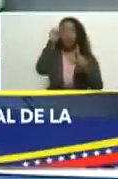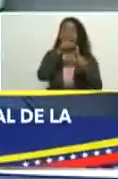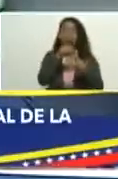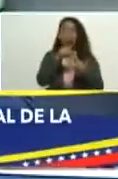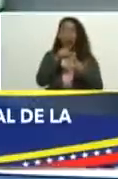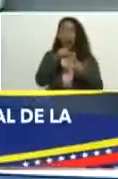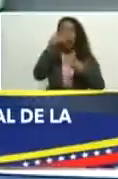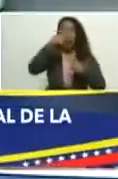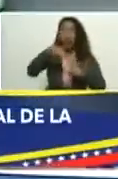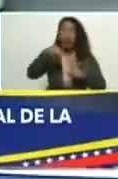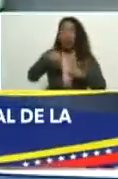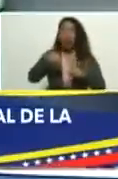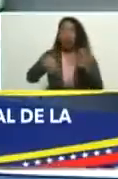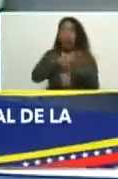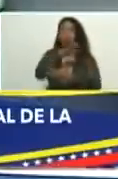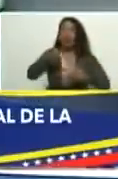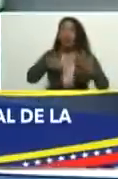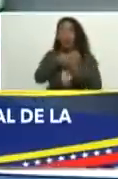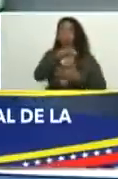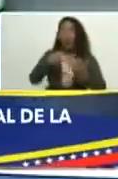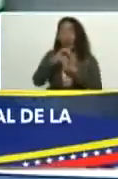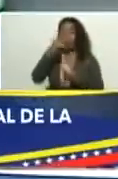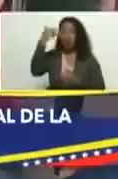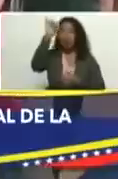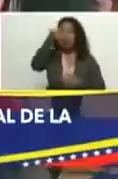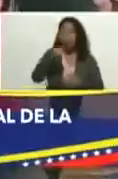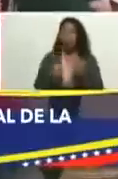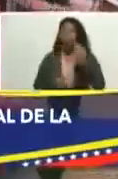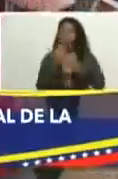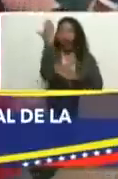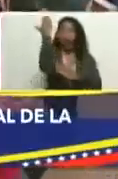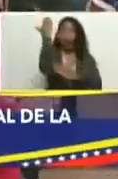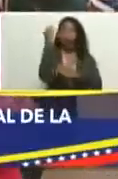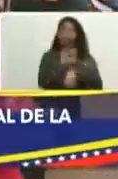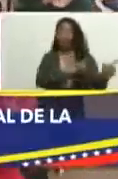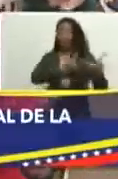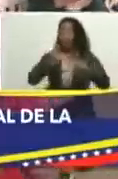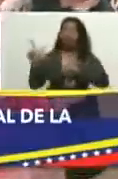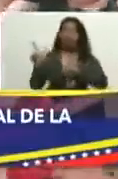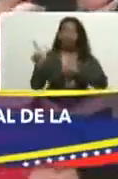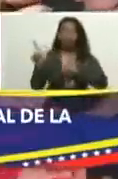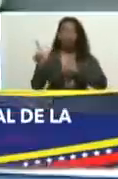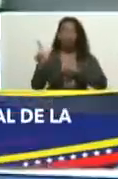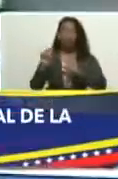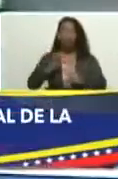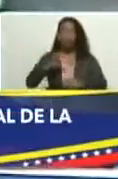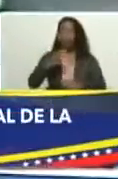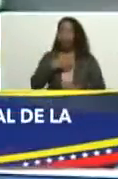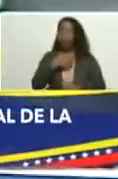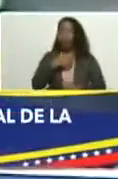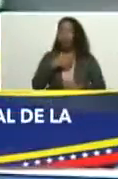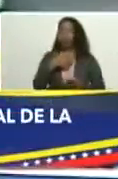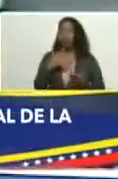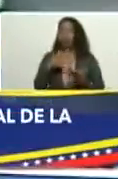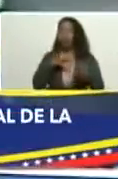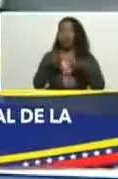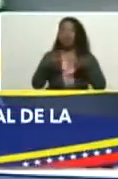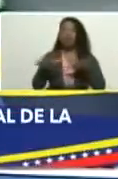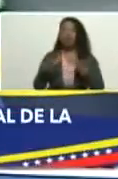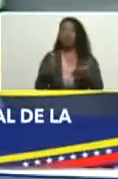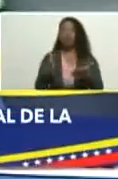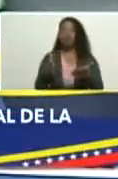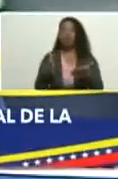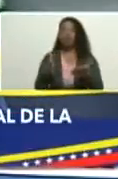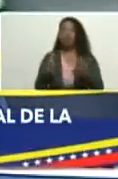pelo. Problema que surge, solución que nos inventamos. No podemos dejar, porque entonces tuvieron un problema de